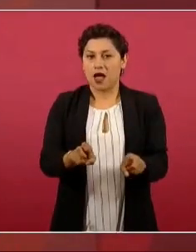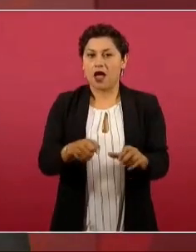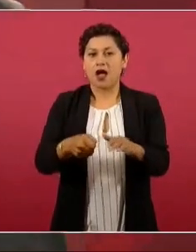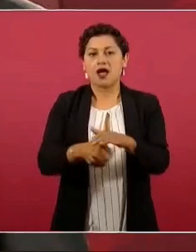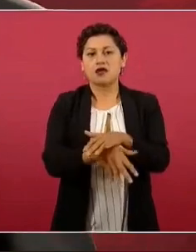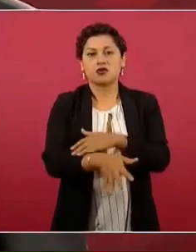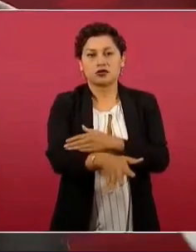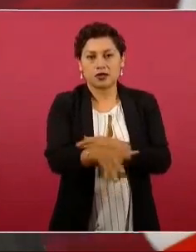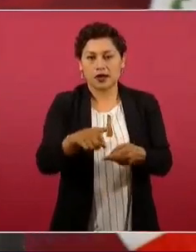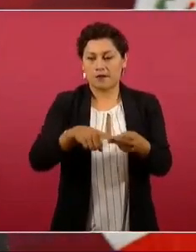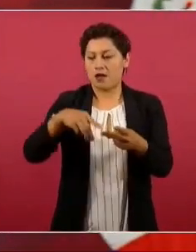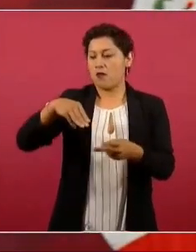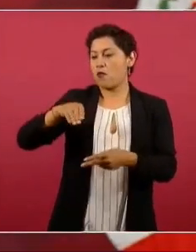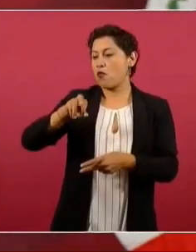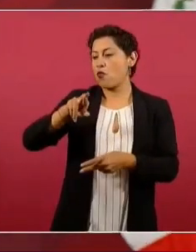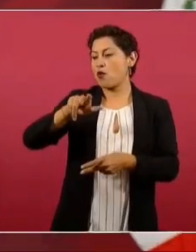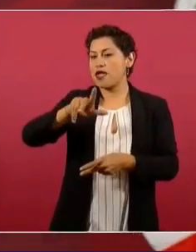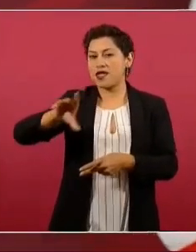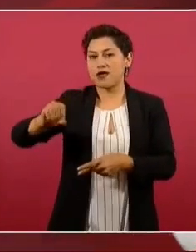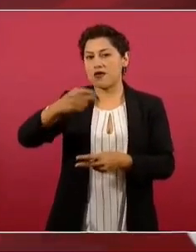lamento mucho,